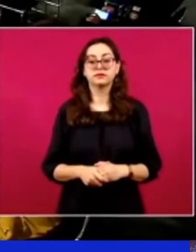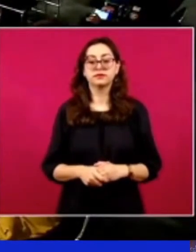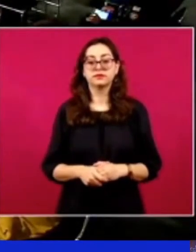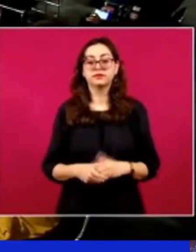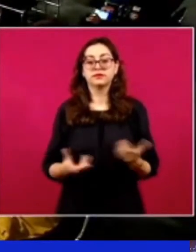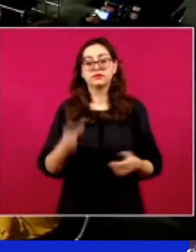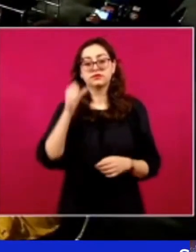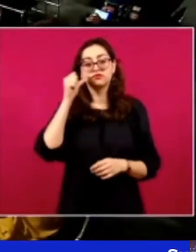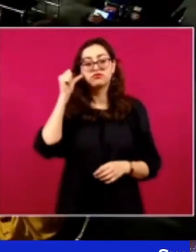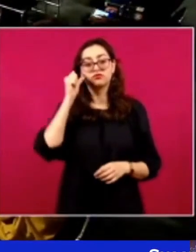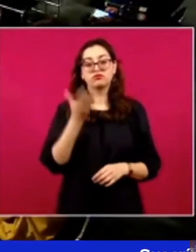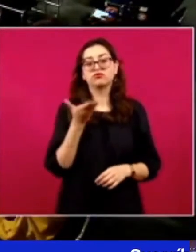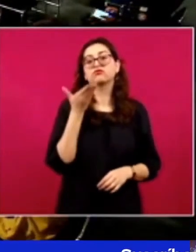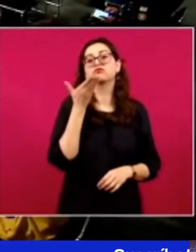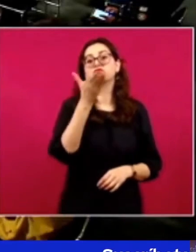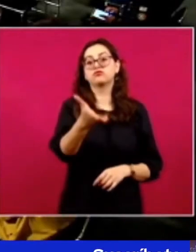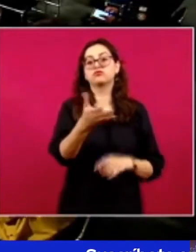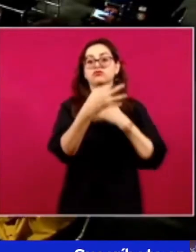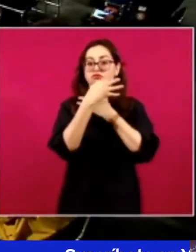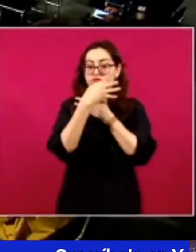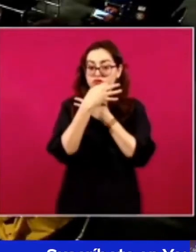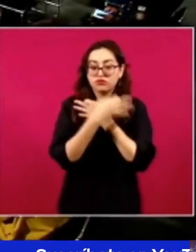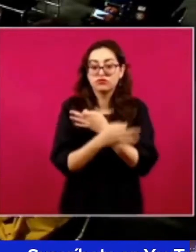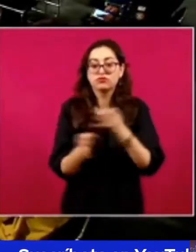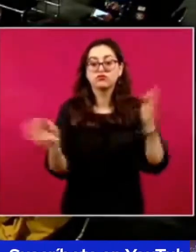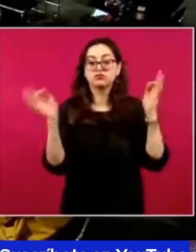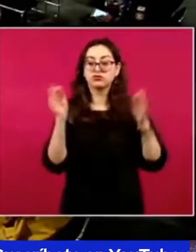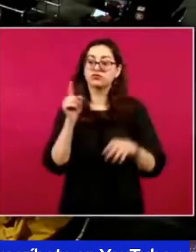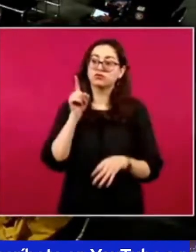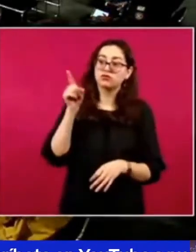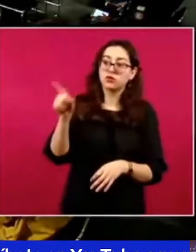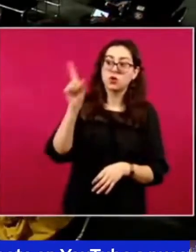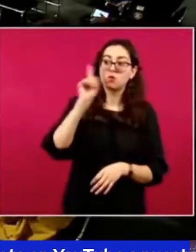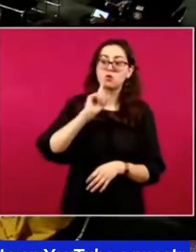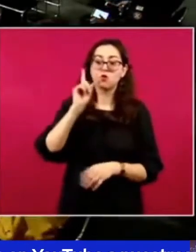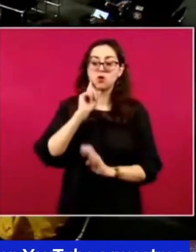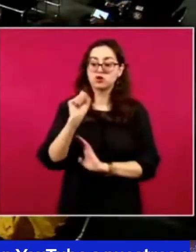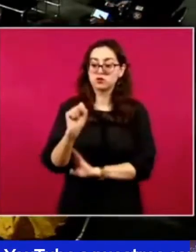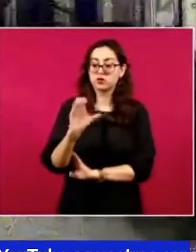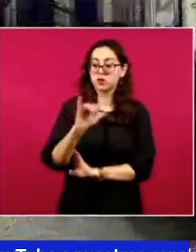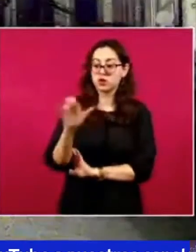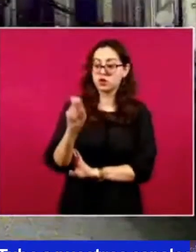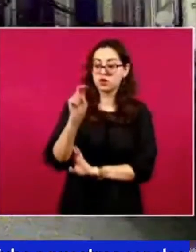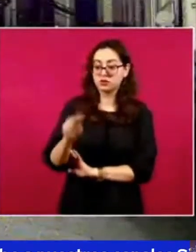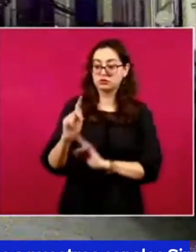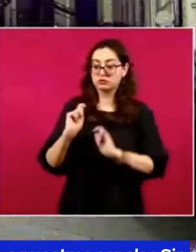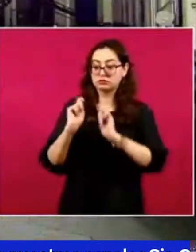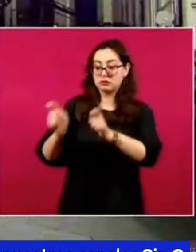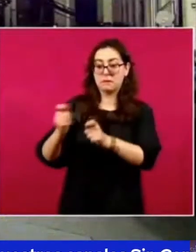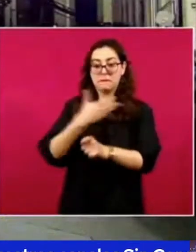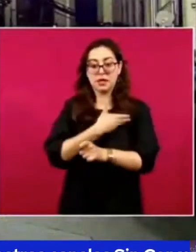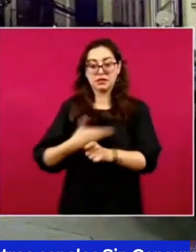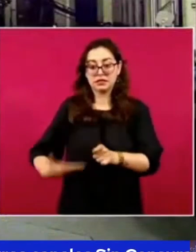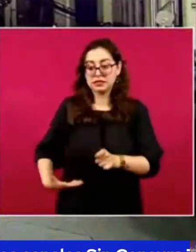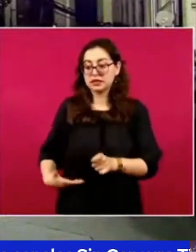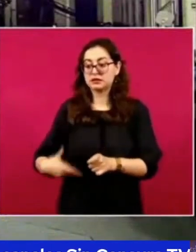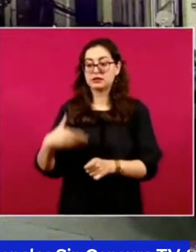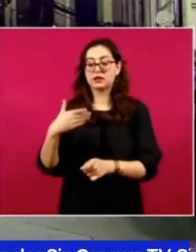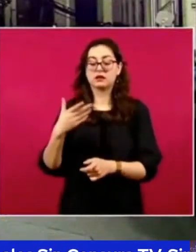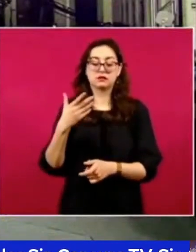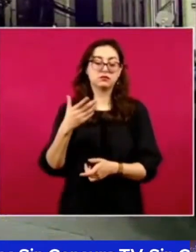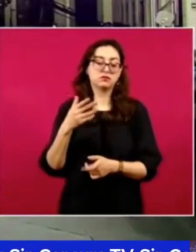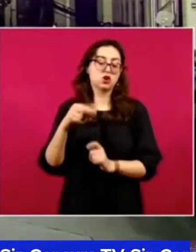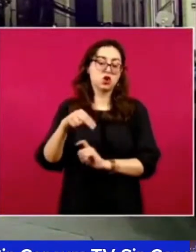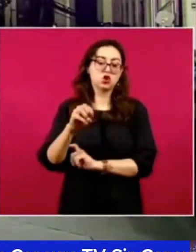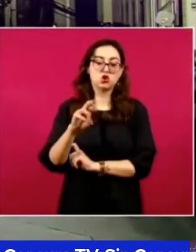conferencia matutina de cómo a partir de que la ministra Norma Piña asume la titularidad de la Suprema Corte de Justicia de